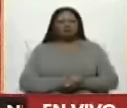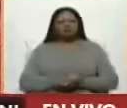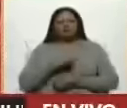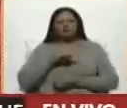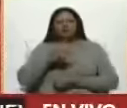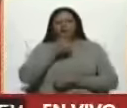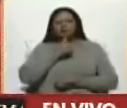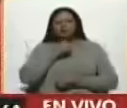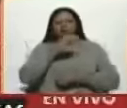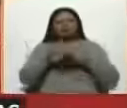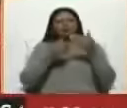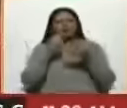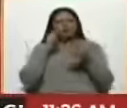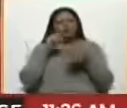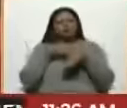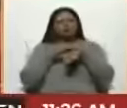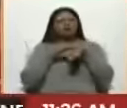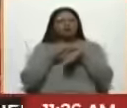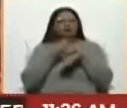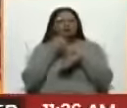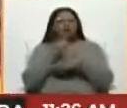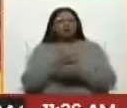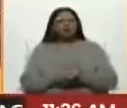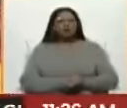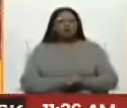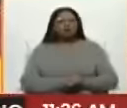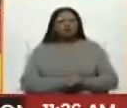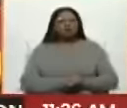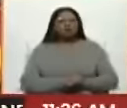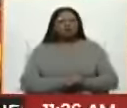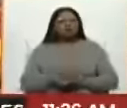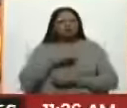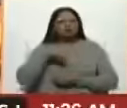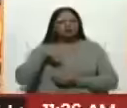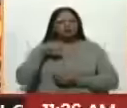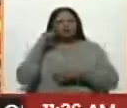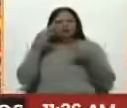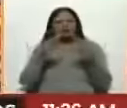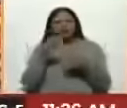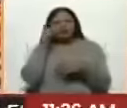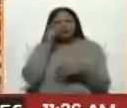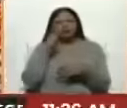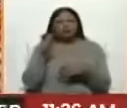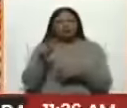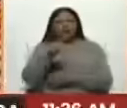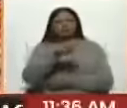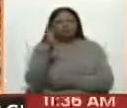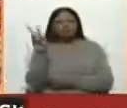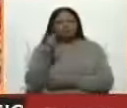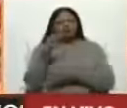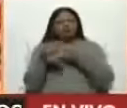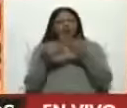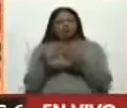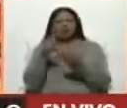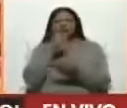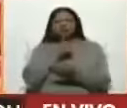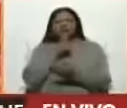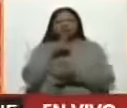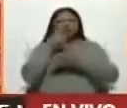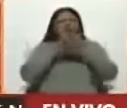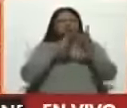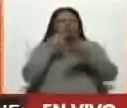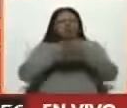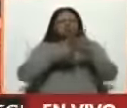Nosotros, cuando digo nosotros, perdóneme que diga nosotros, pero en verdad es el pueblo de Venezuela el que ha aguantado, resistido, ha